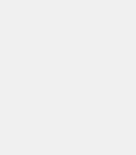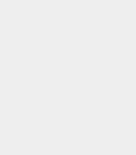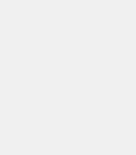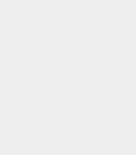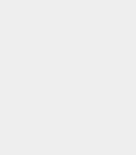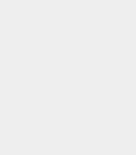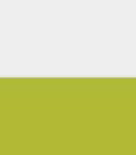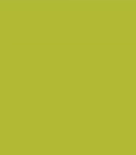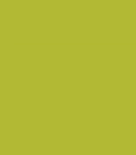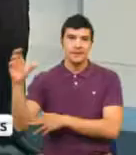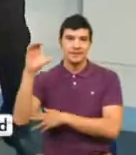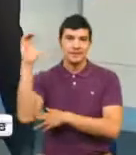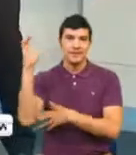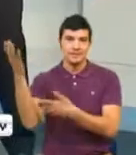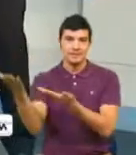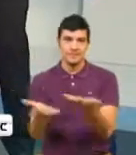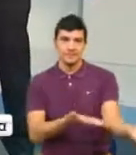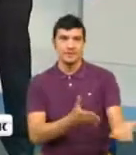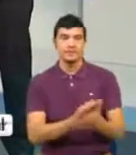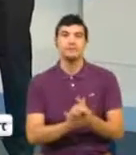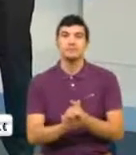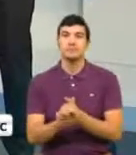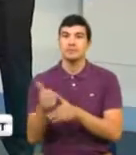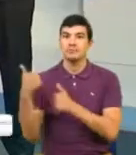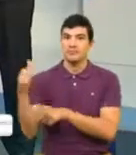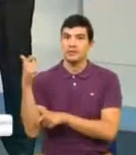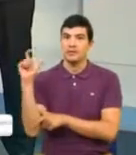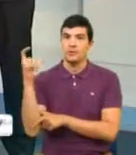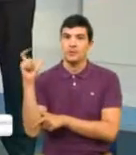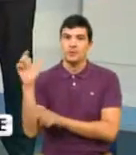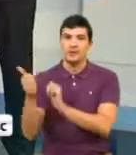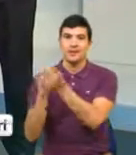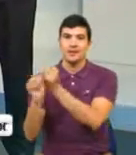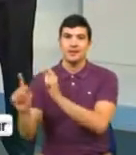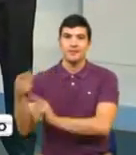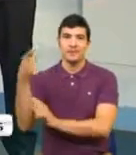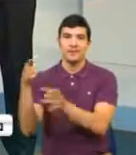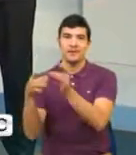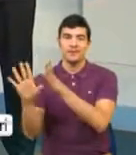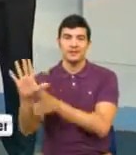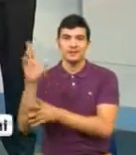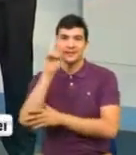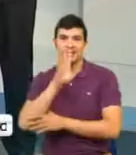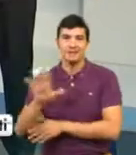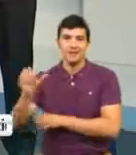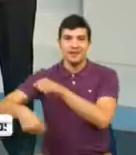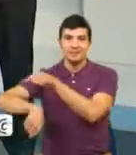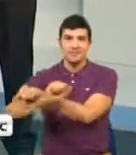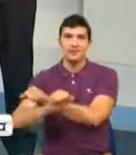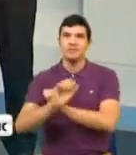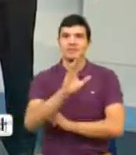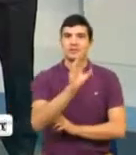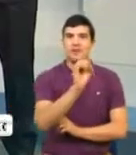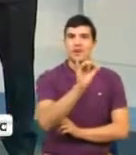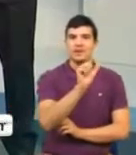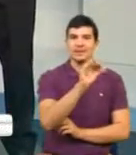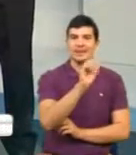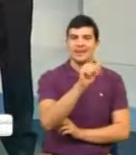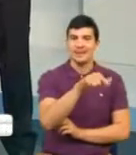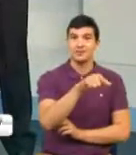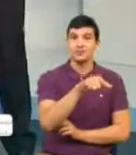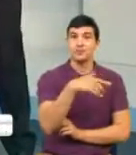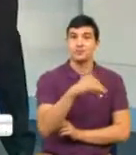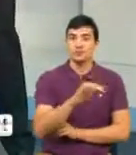con excelente regreso del cúcuta deportivo la primera vez del fútbol nacional venció en la independencia de tunja al boyacá